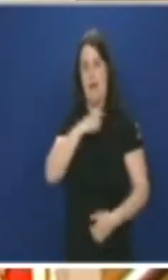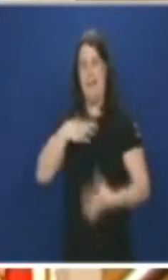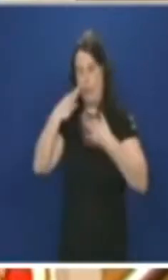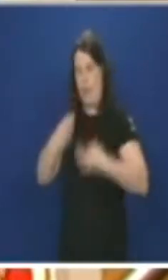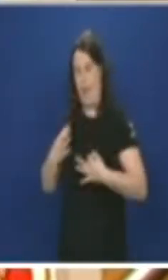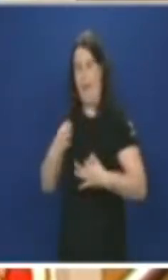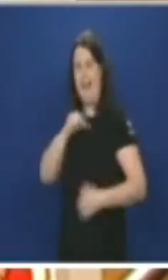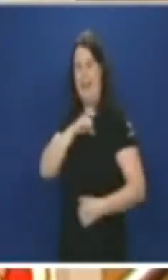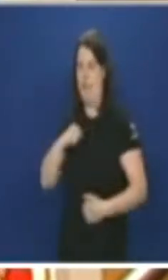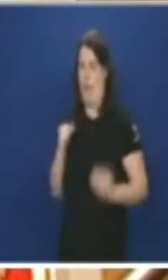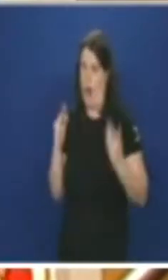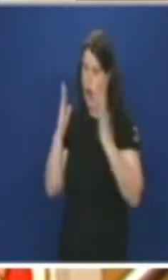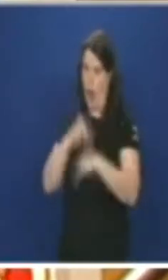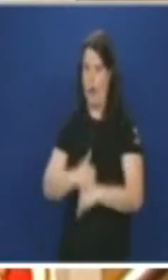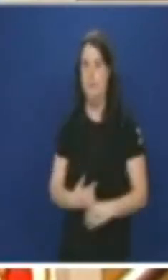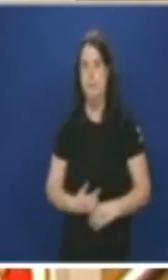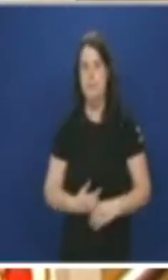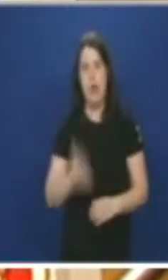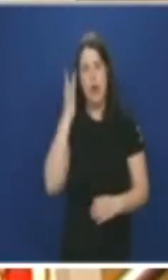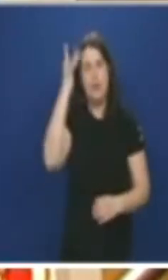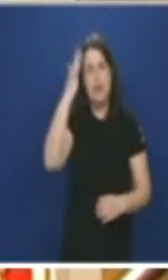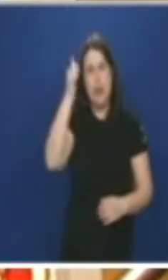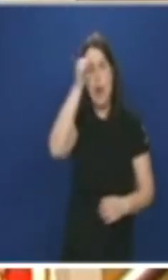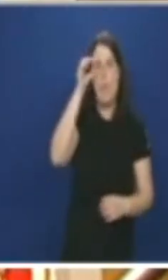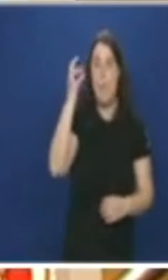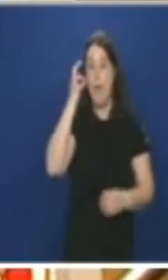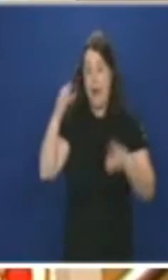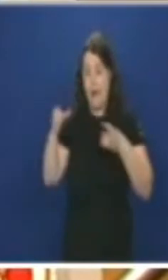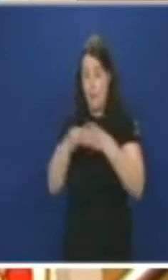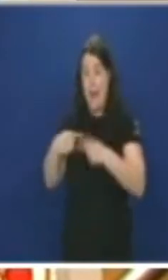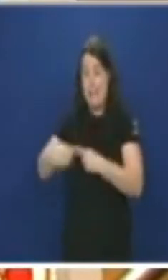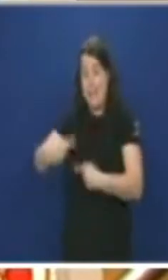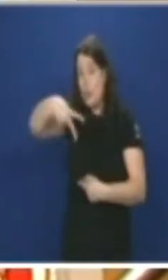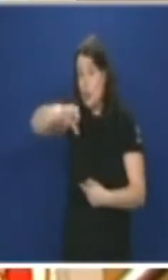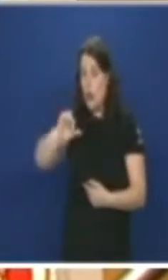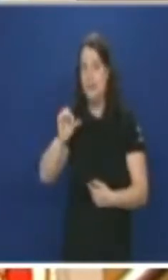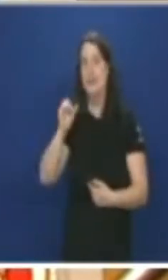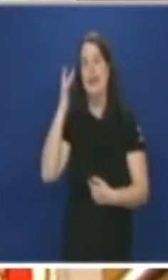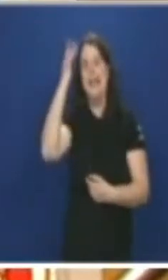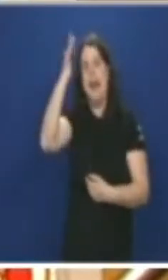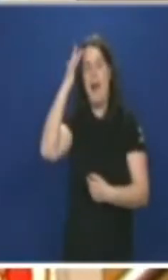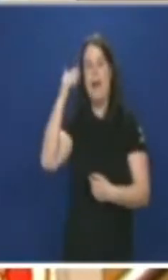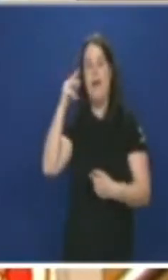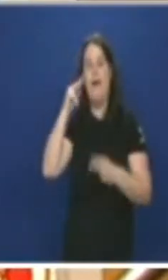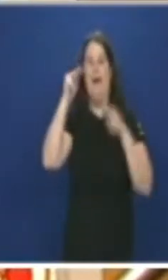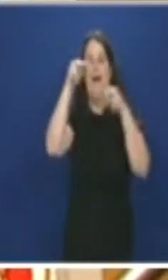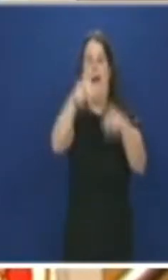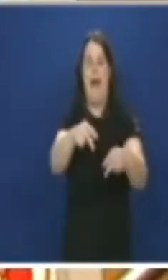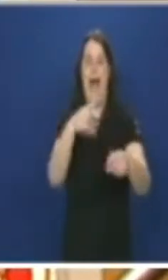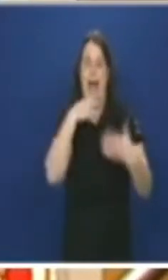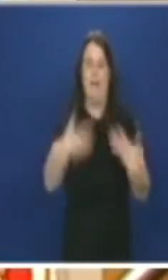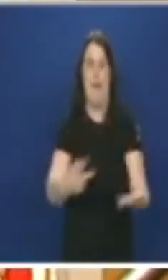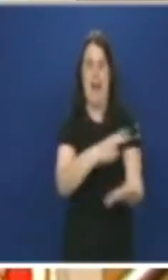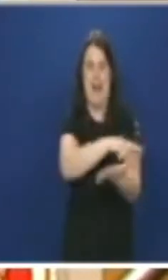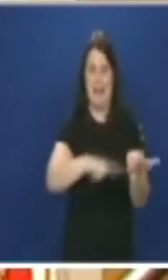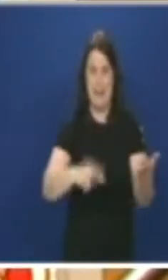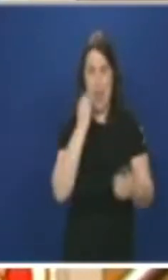Implícita nos soños das mulleres e dos homes da xeración nos está a Galicia, que é quen de